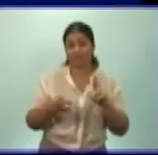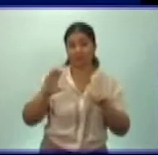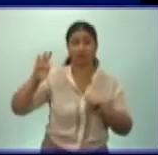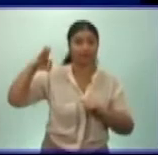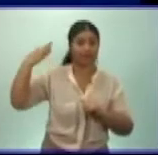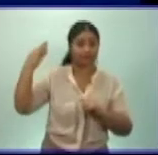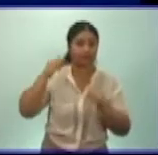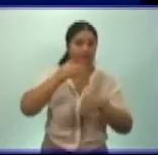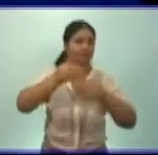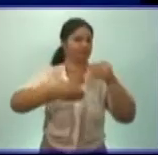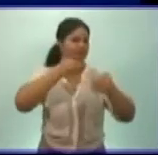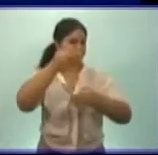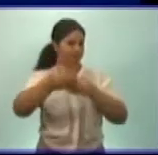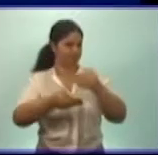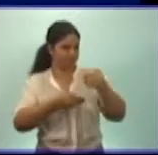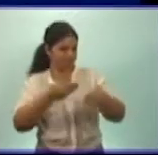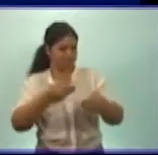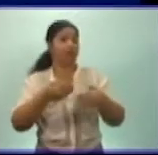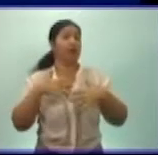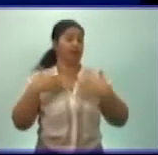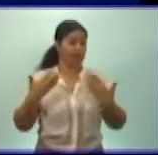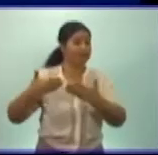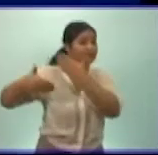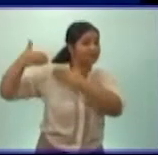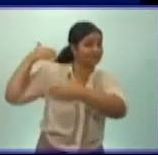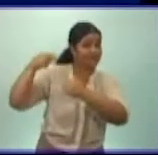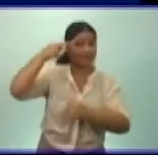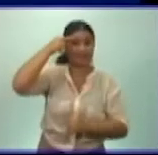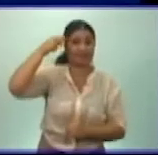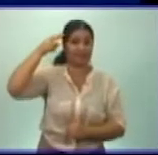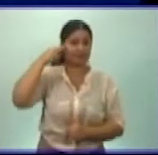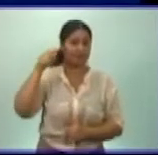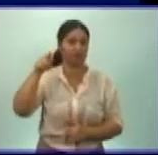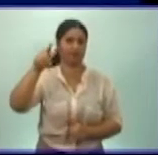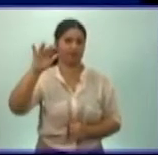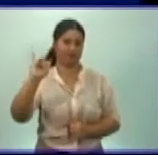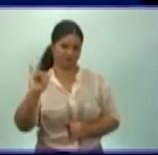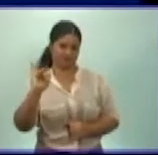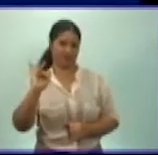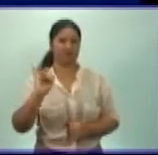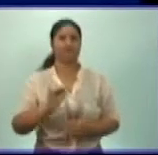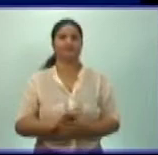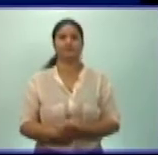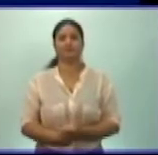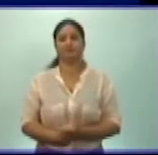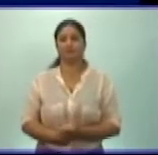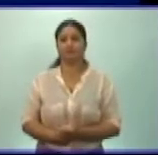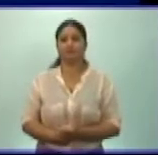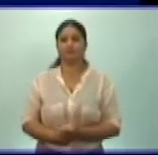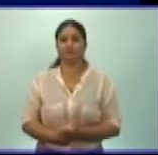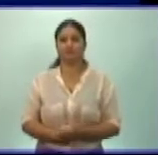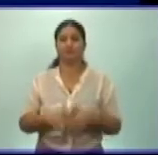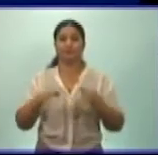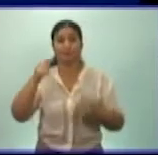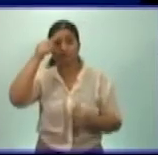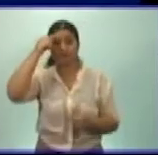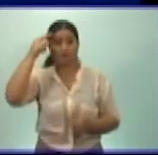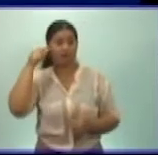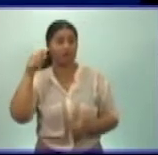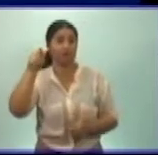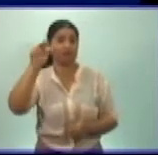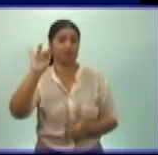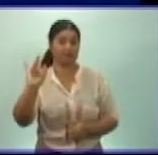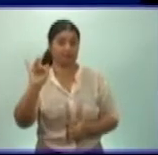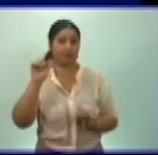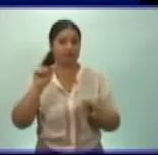siglo XVII y que, además de respetar estas tres unidades dramáticas, ello se traduce